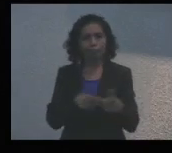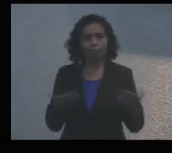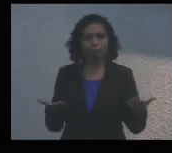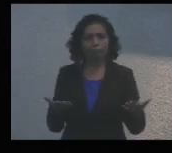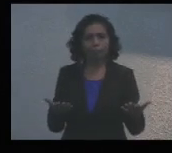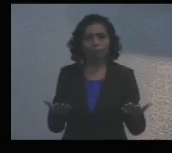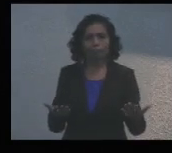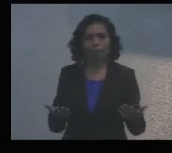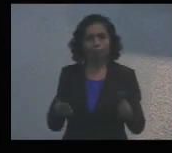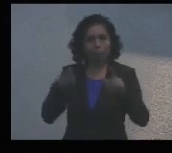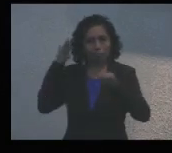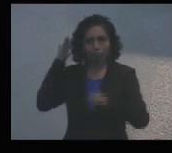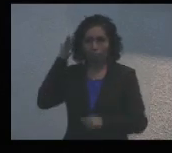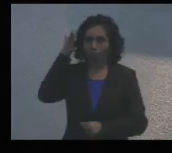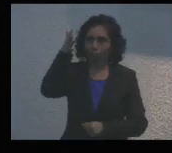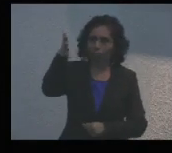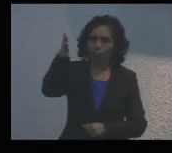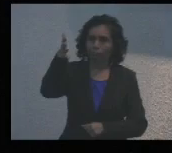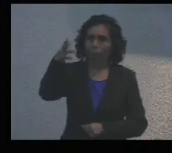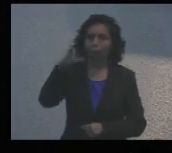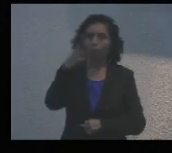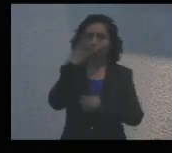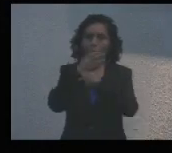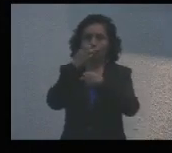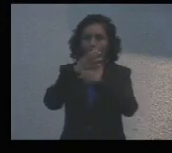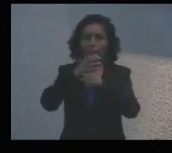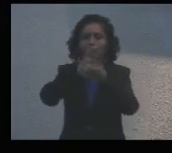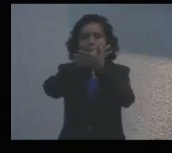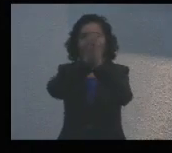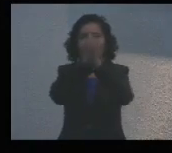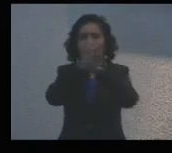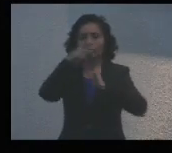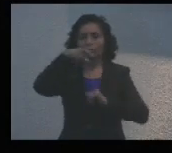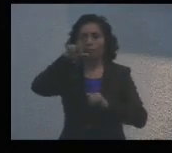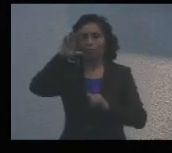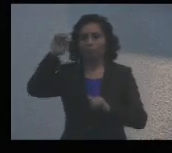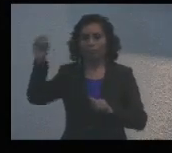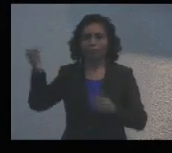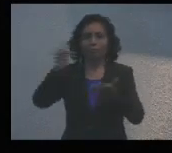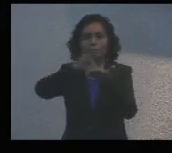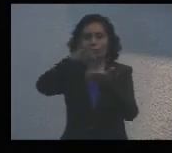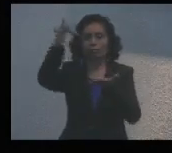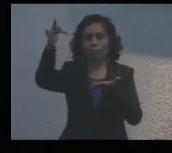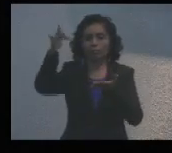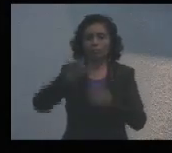y vialidad hacia el futuro a la cuarta transformación en Quintana Roo. Muchas gracias.